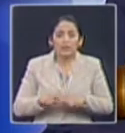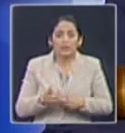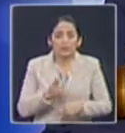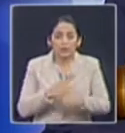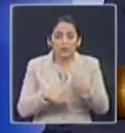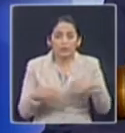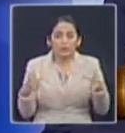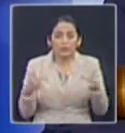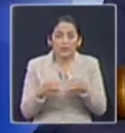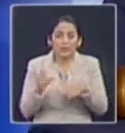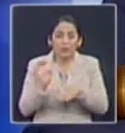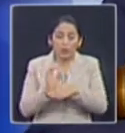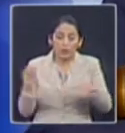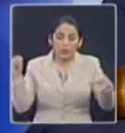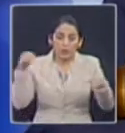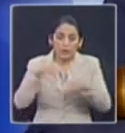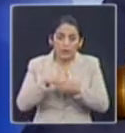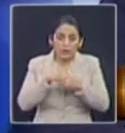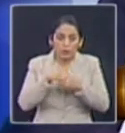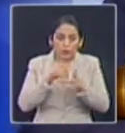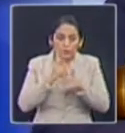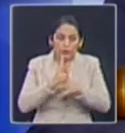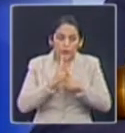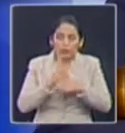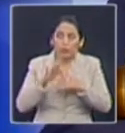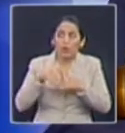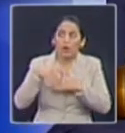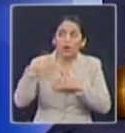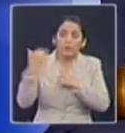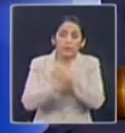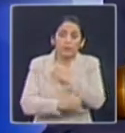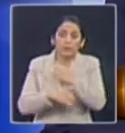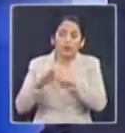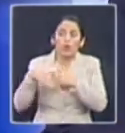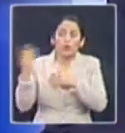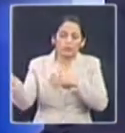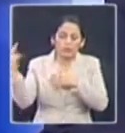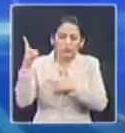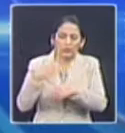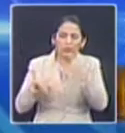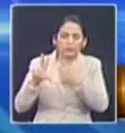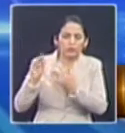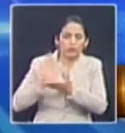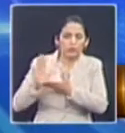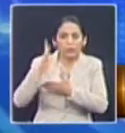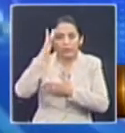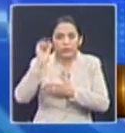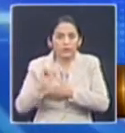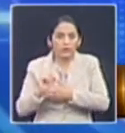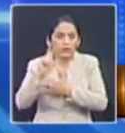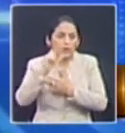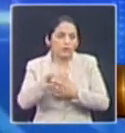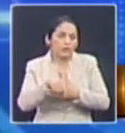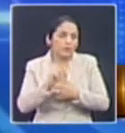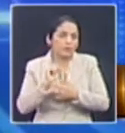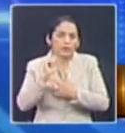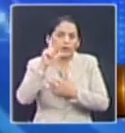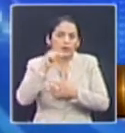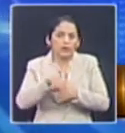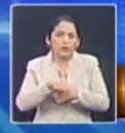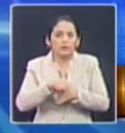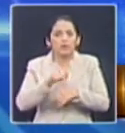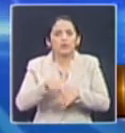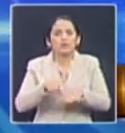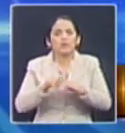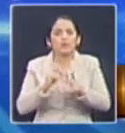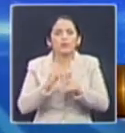producción interna, y que no va por ahí los incentivos para que ésta se desarrolle. Claro, porque si nosotros ponemos tasas, Ecuador, que solamente tiene 6, 7 productos